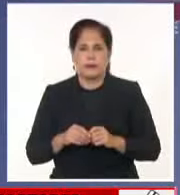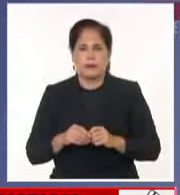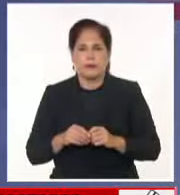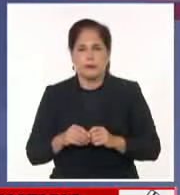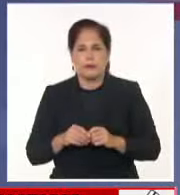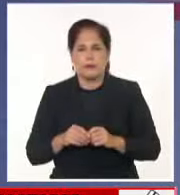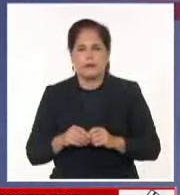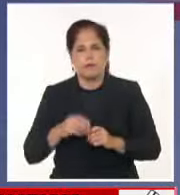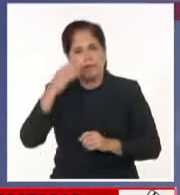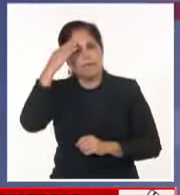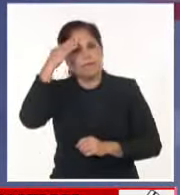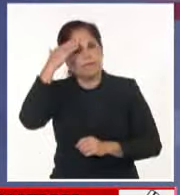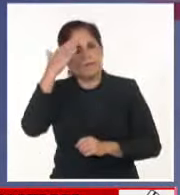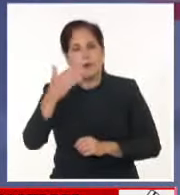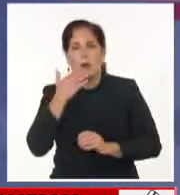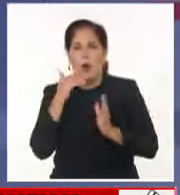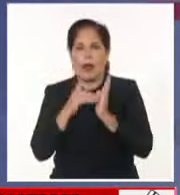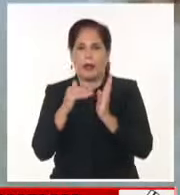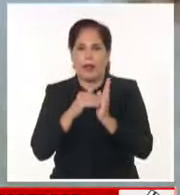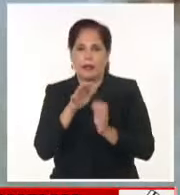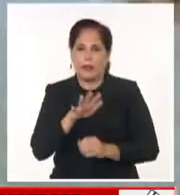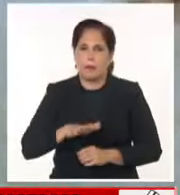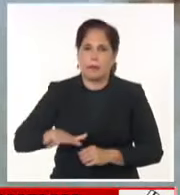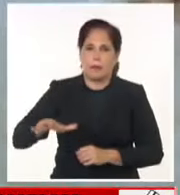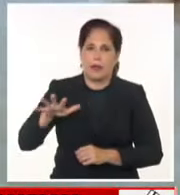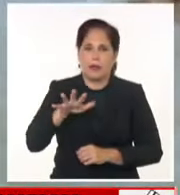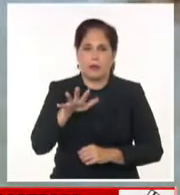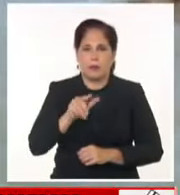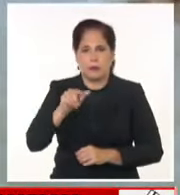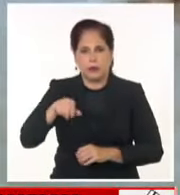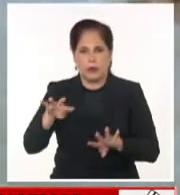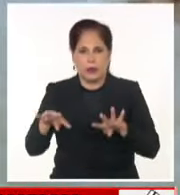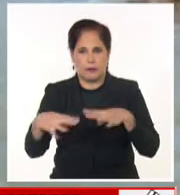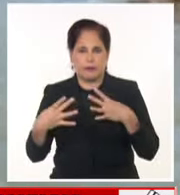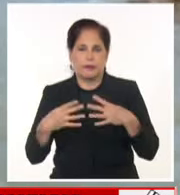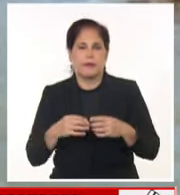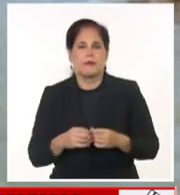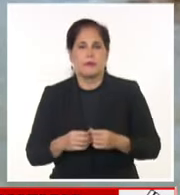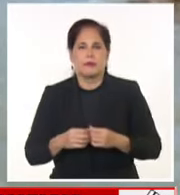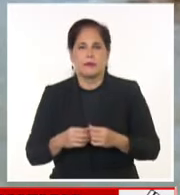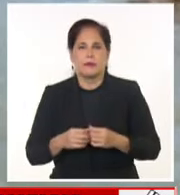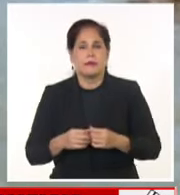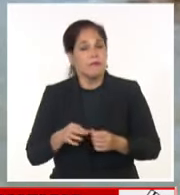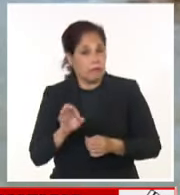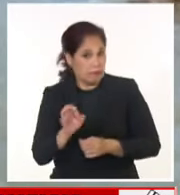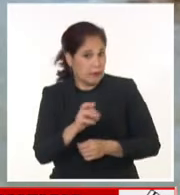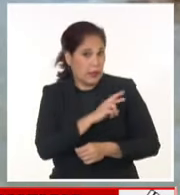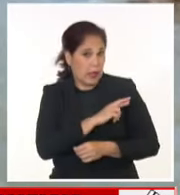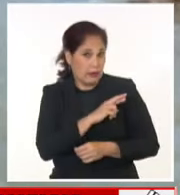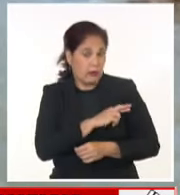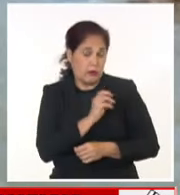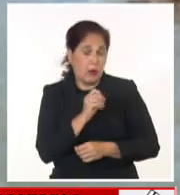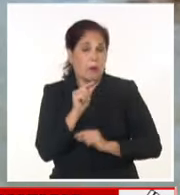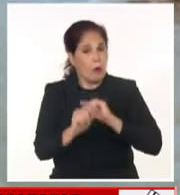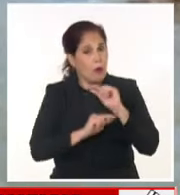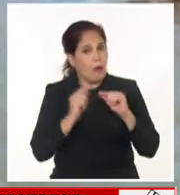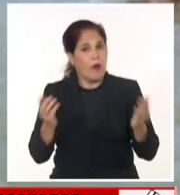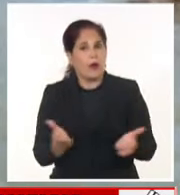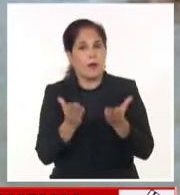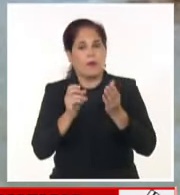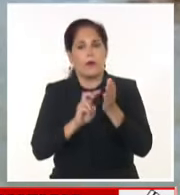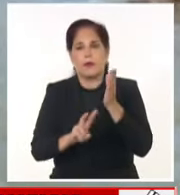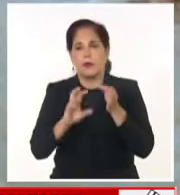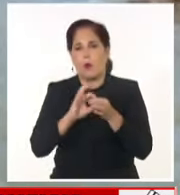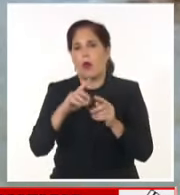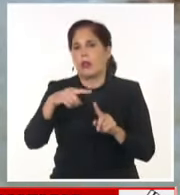Sí, gracias, Abdiel. Buenas tardes para ti y para toda nuestra teleaudiencia. Y en efecto, continúa la recuperación en Guantánamo,